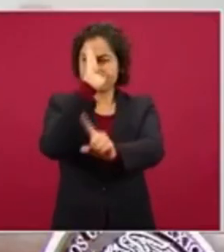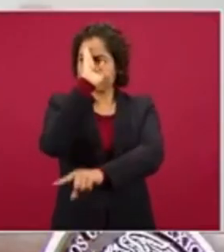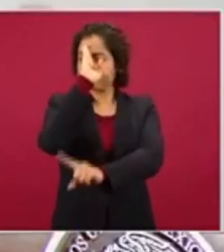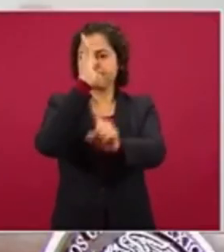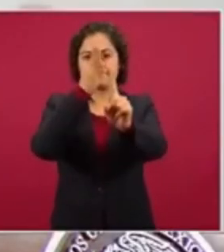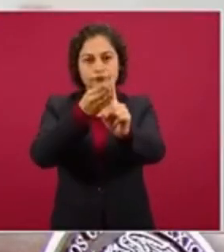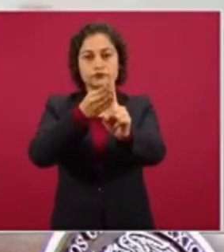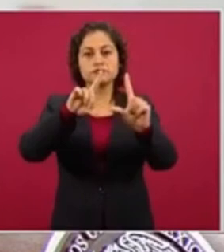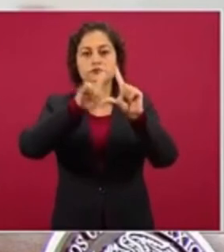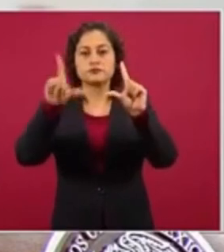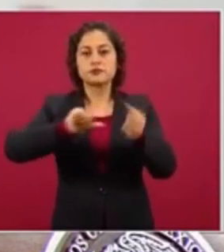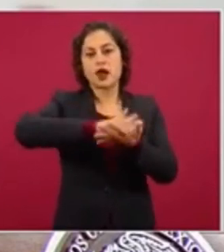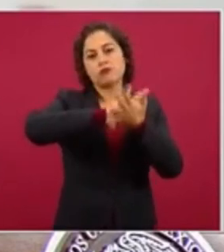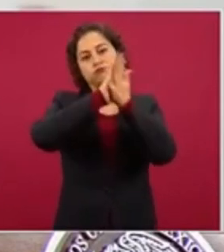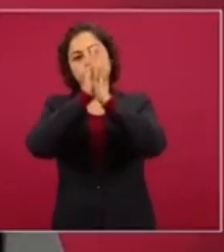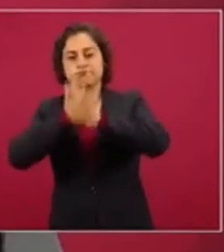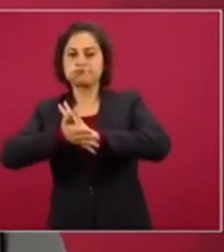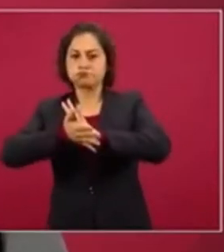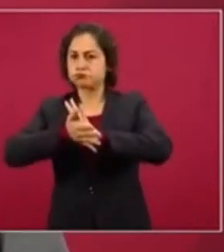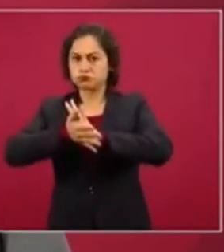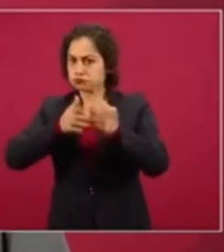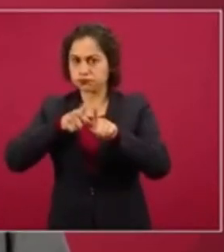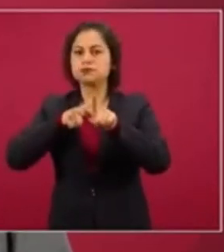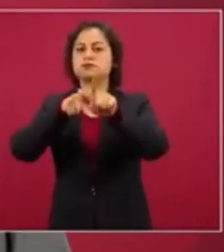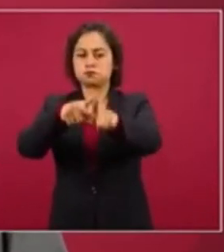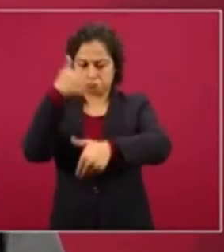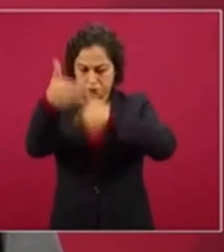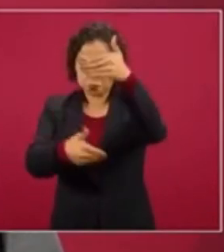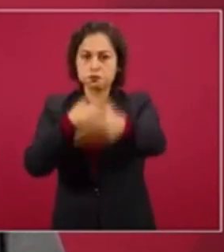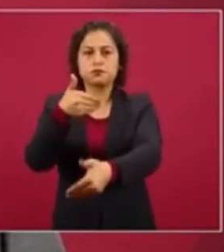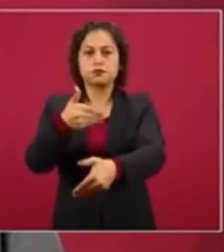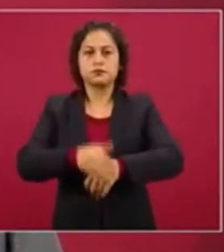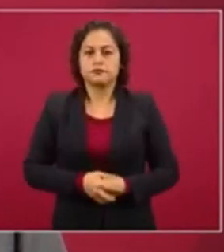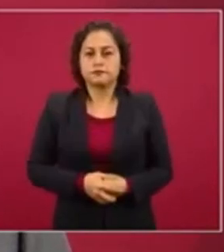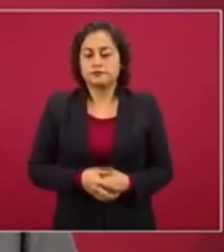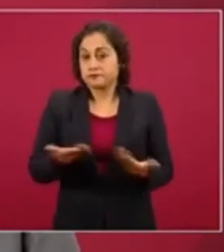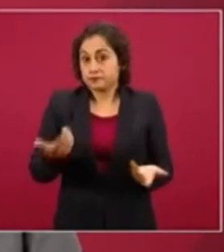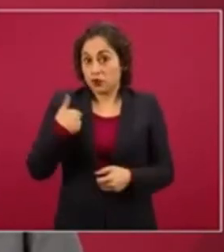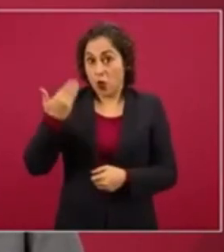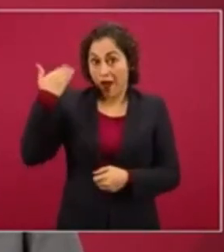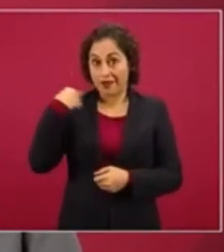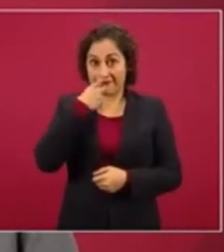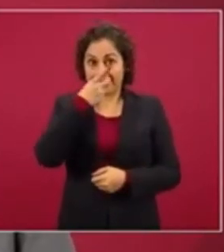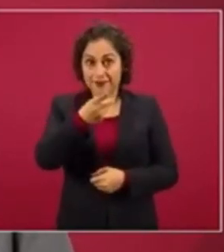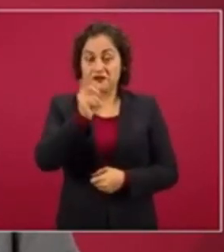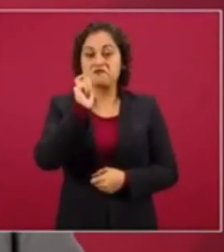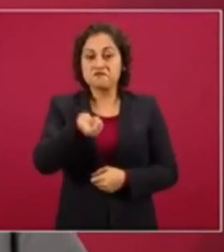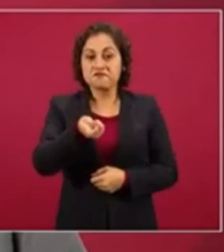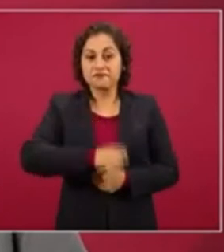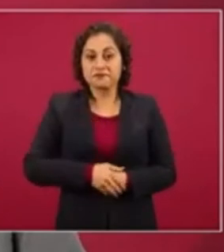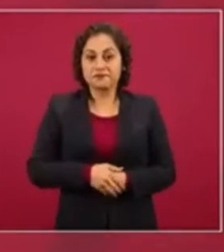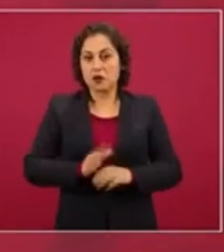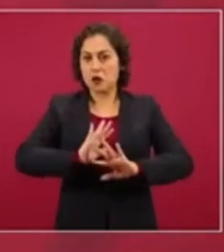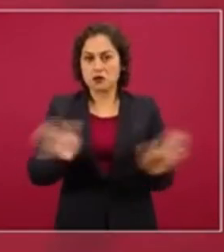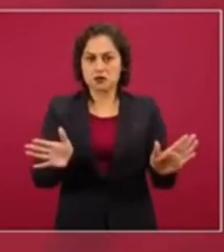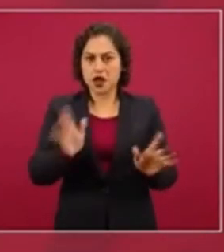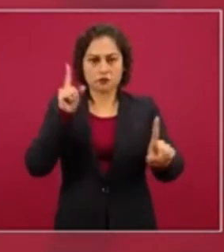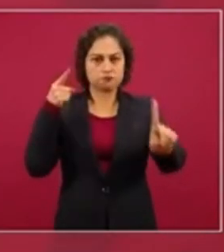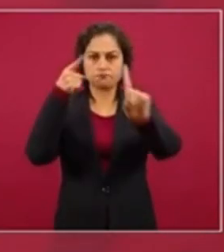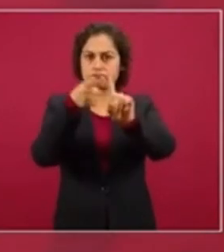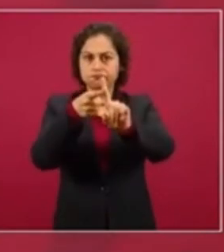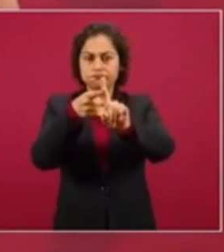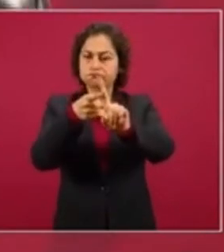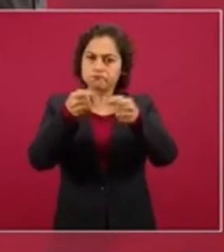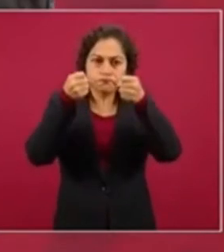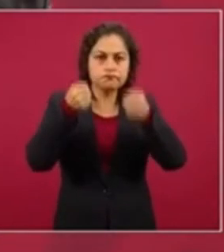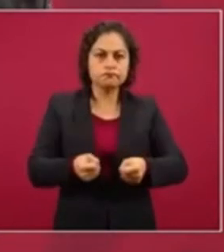de transformar al país y hacia allá vamos. Y como dije, ya se sentaron las bases. Ya